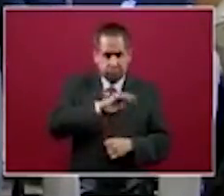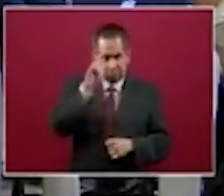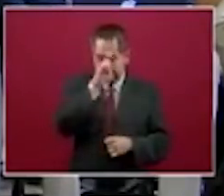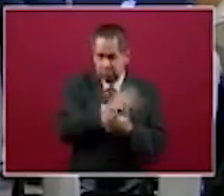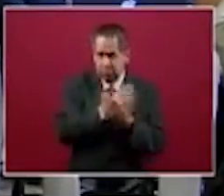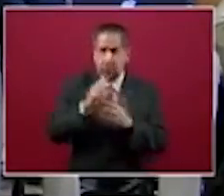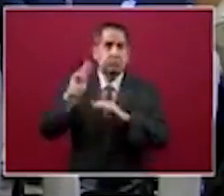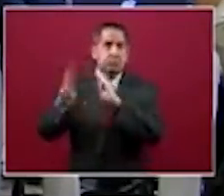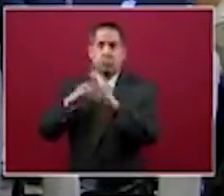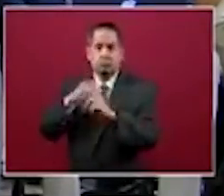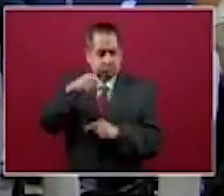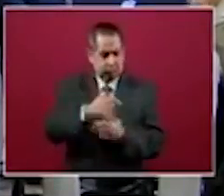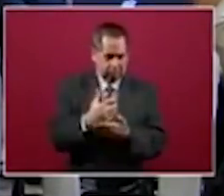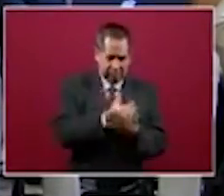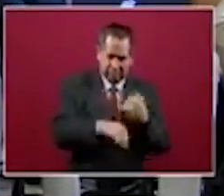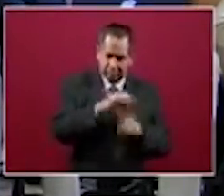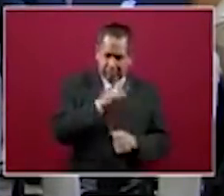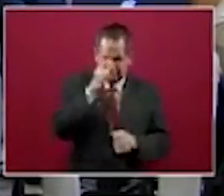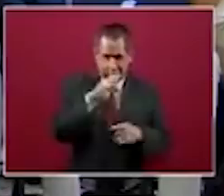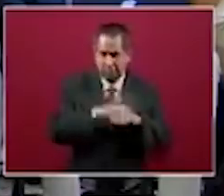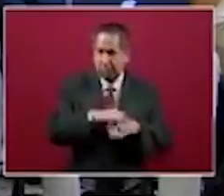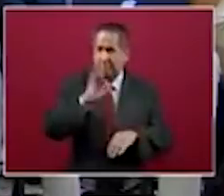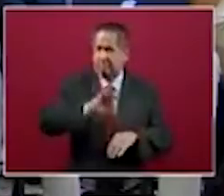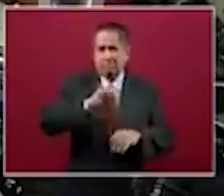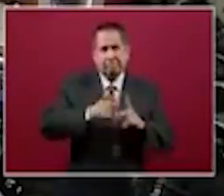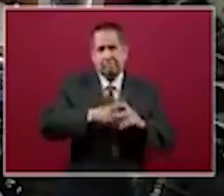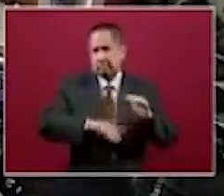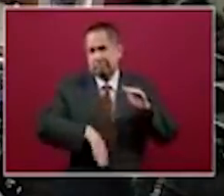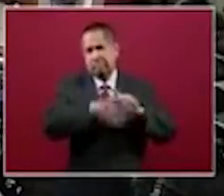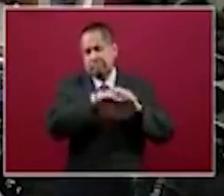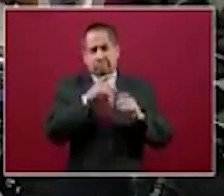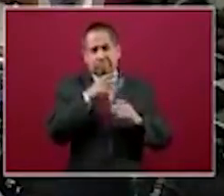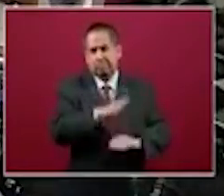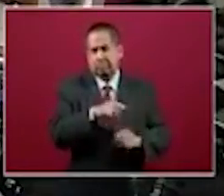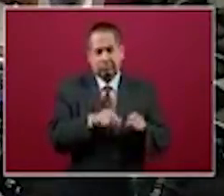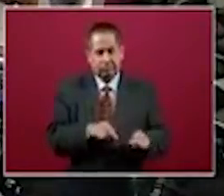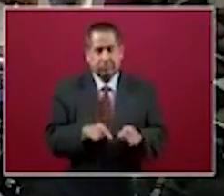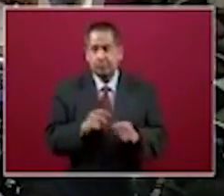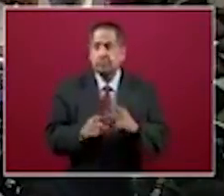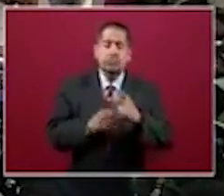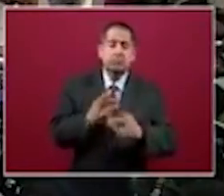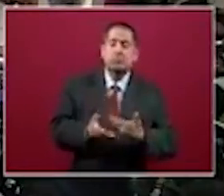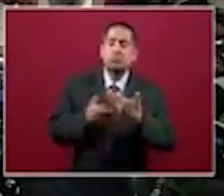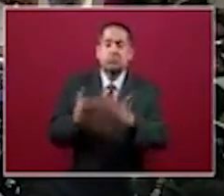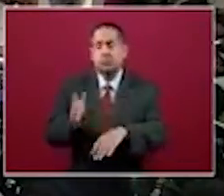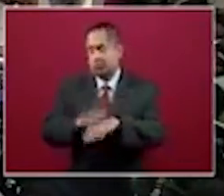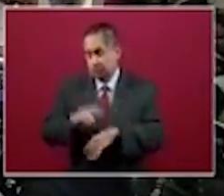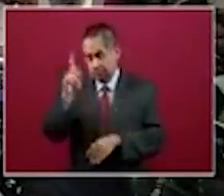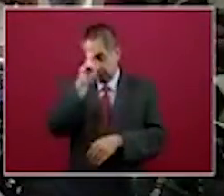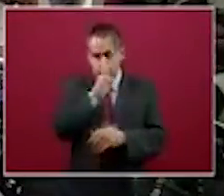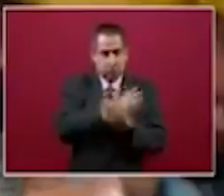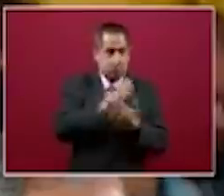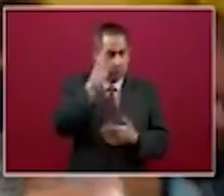ganancias del mundo. Una, dos, cobran los más altos intereses en tarjetas bancarias y préstamos que ofrecen a los mexicanos